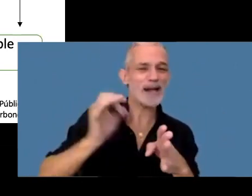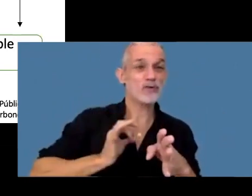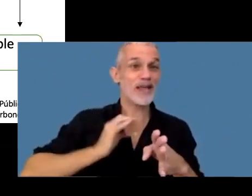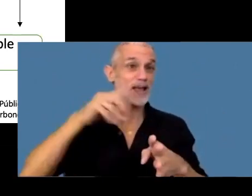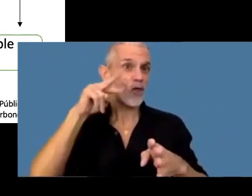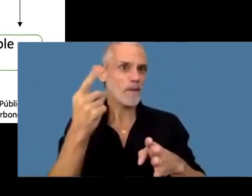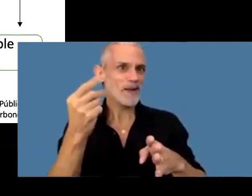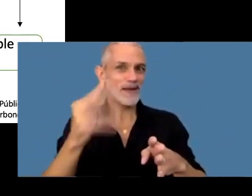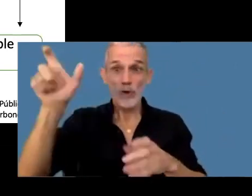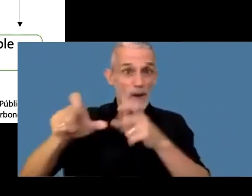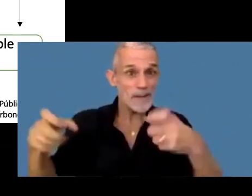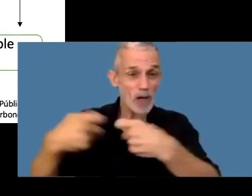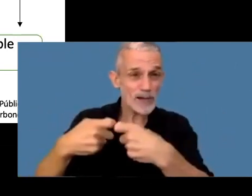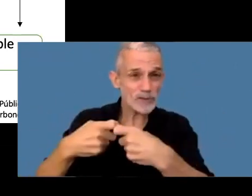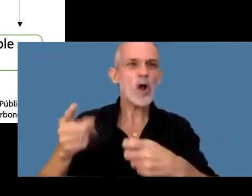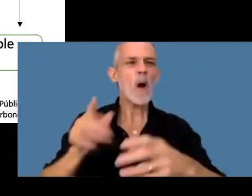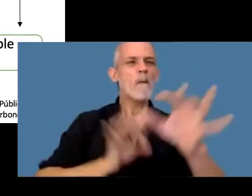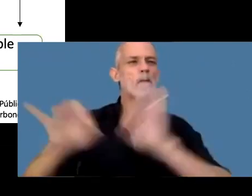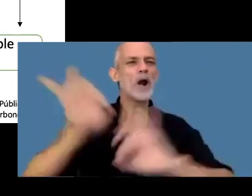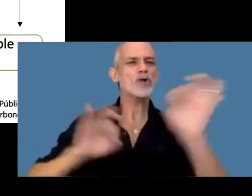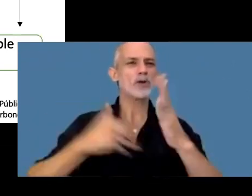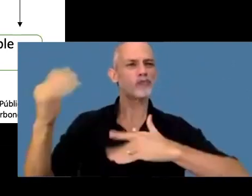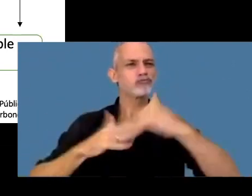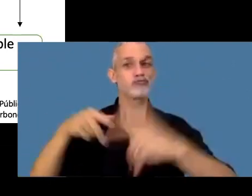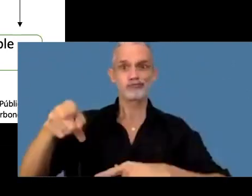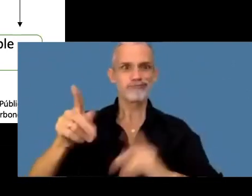sujetos realizan un proyecto inmobiliario encuadrado en la Ley